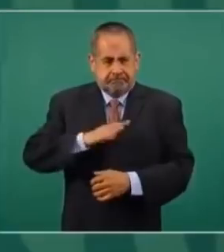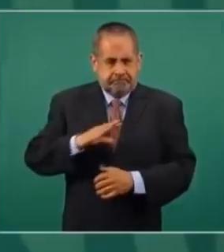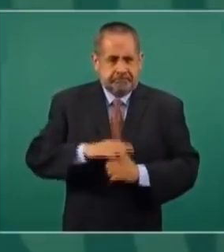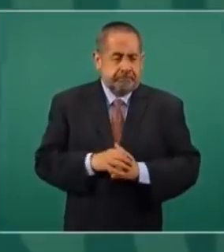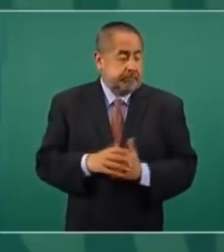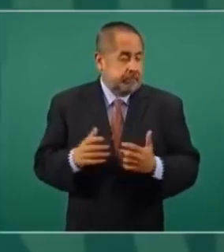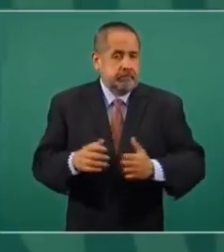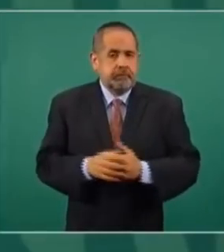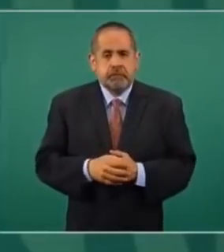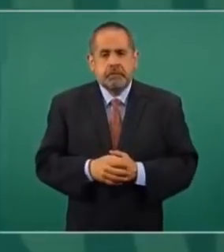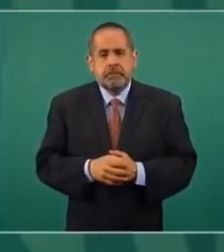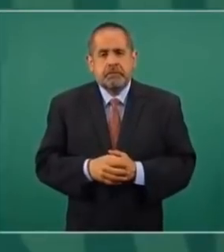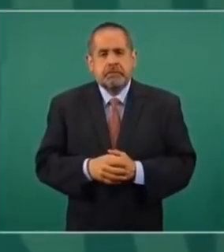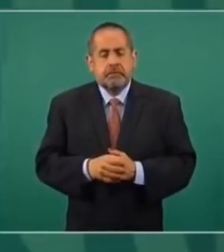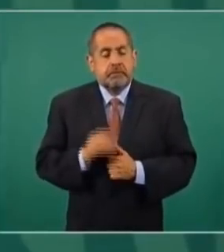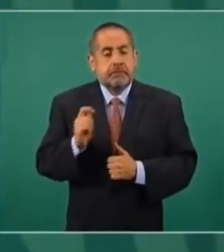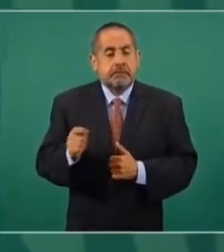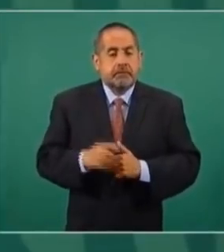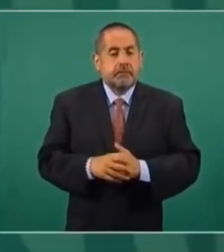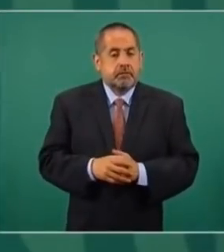Ahora lo que